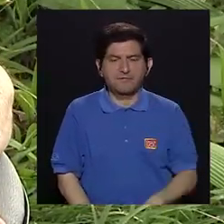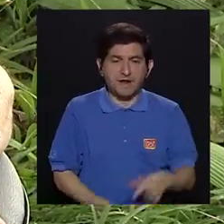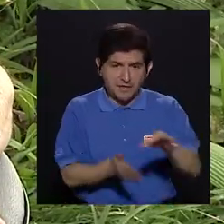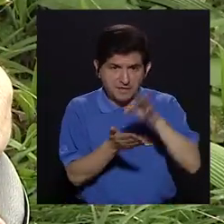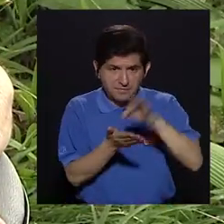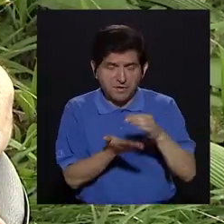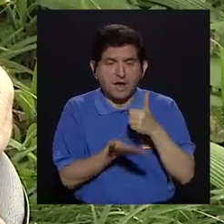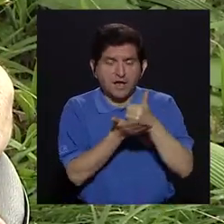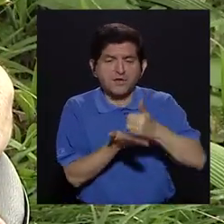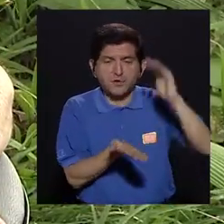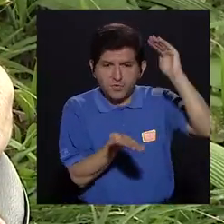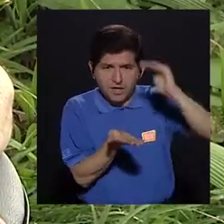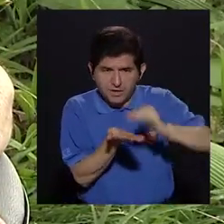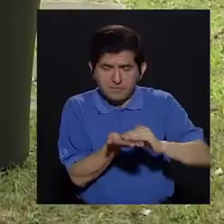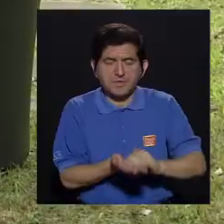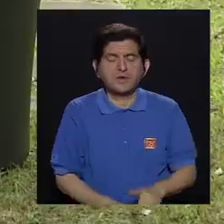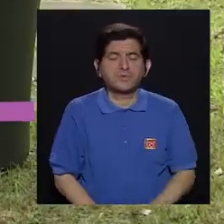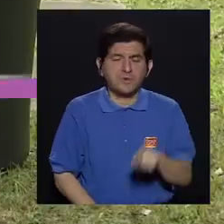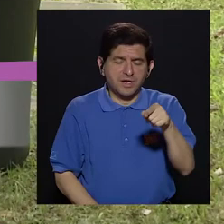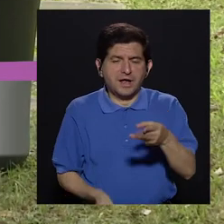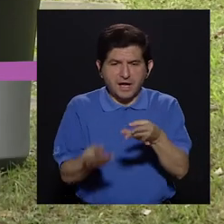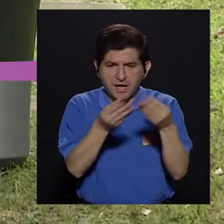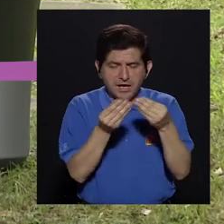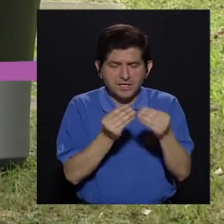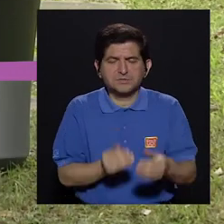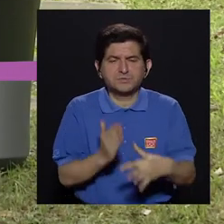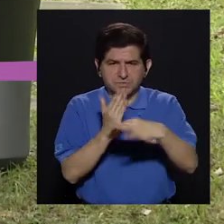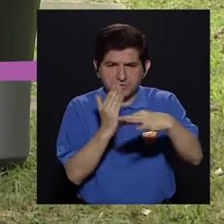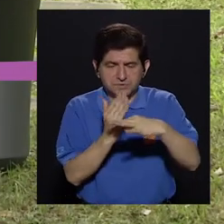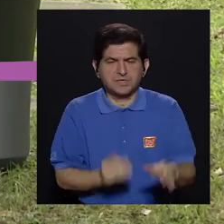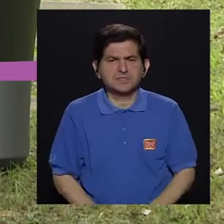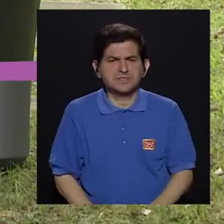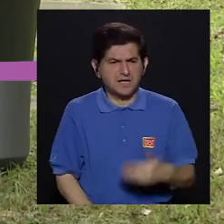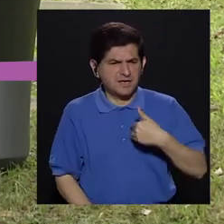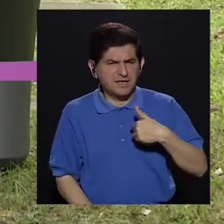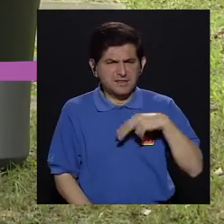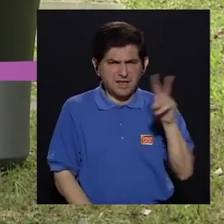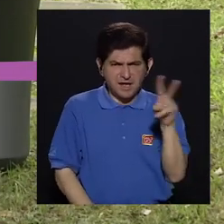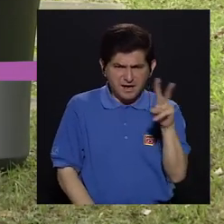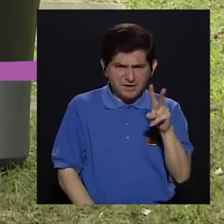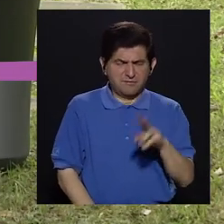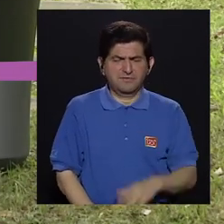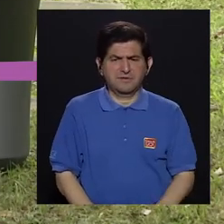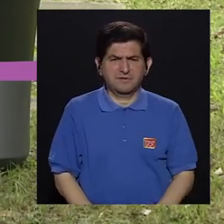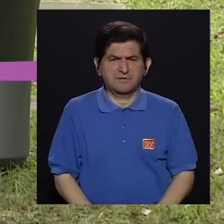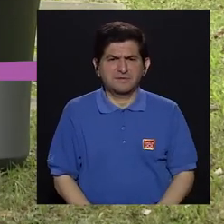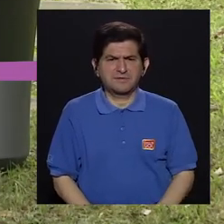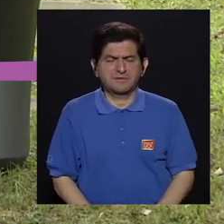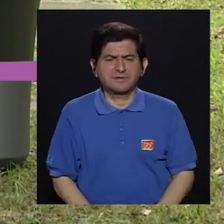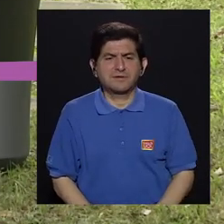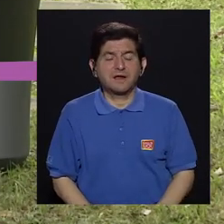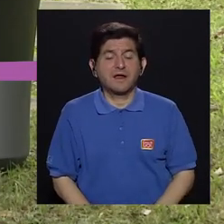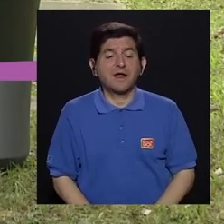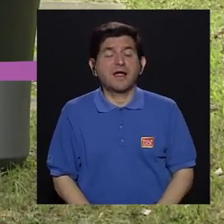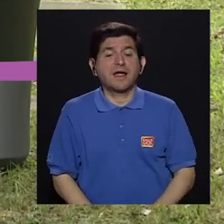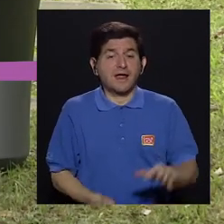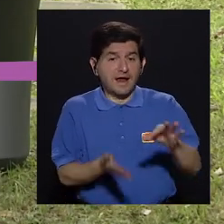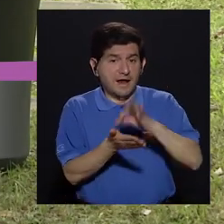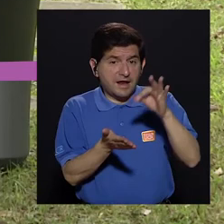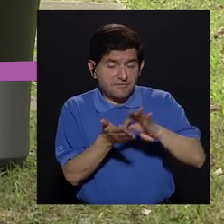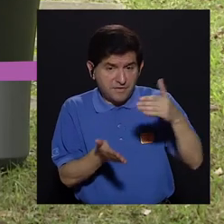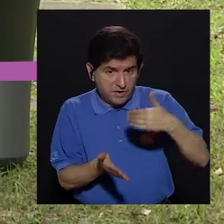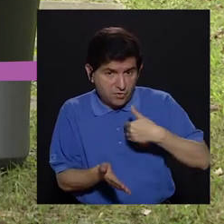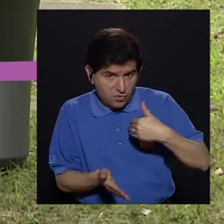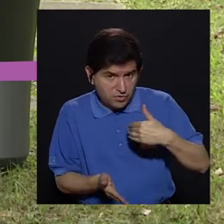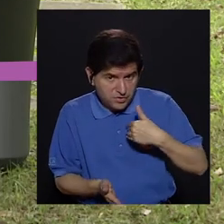reducir niveles de colesterol. ¿Y lo que son hierros y vitaminas tiene algo? El hierro del frijol, el frijol